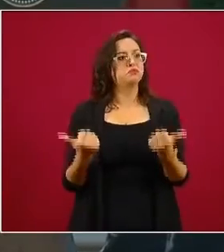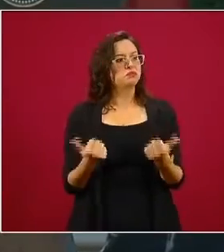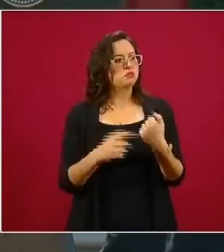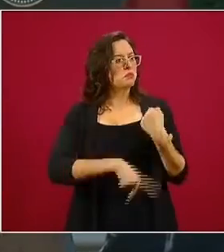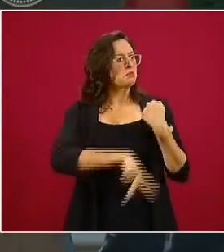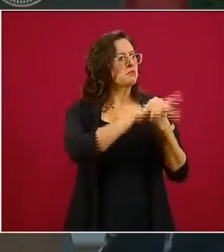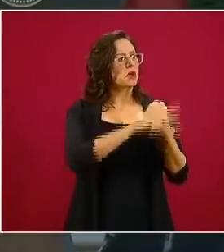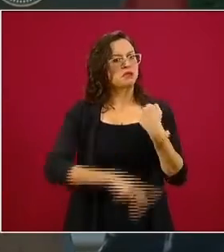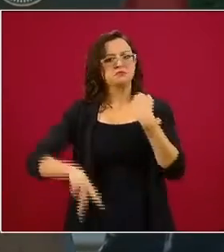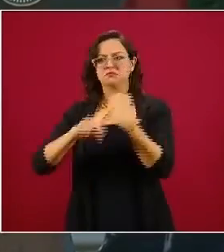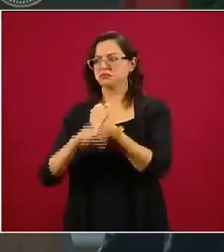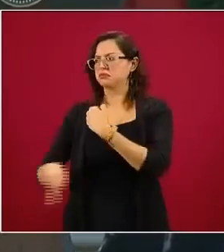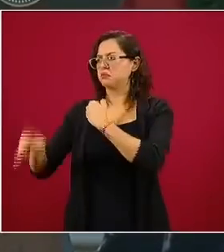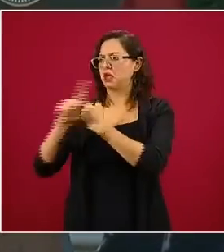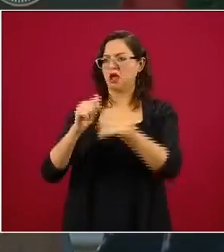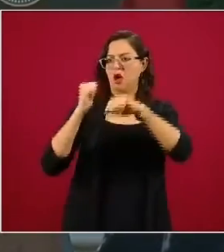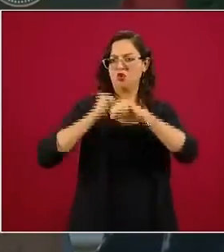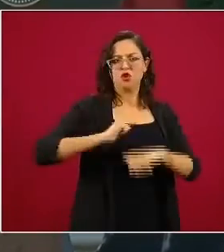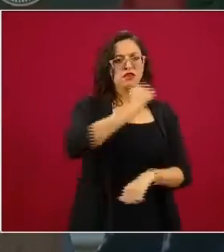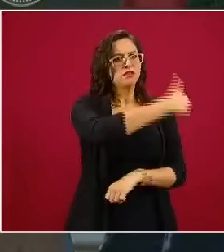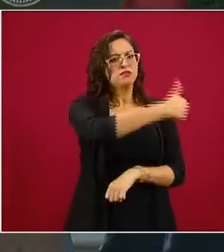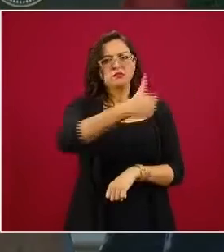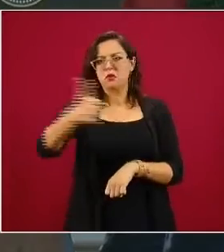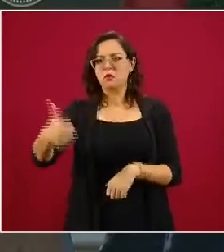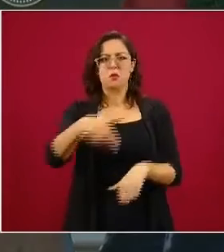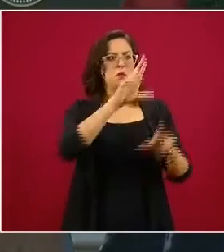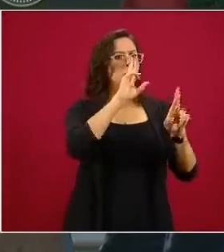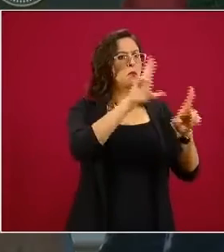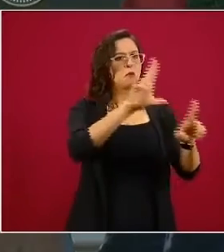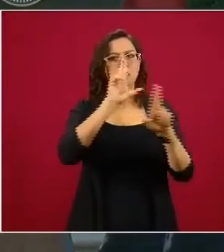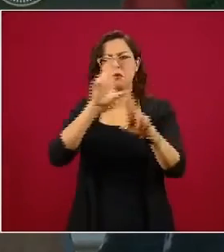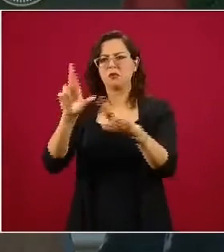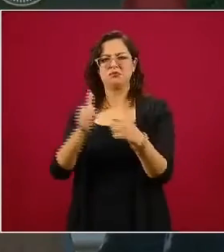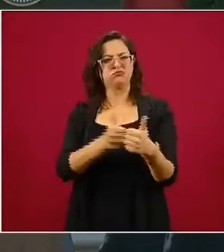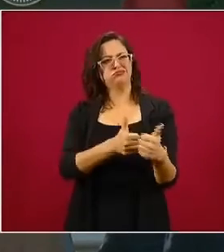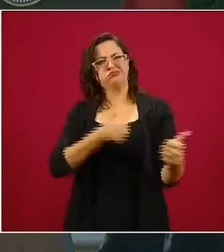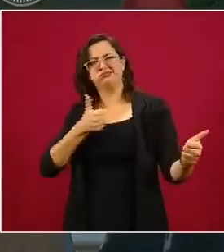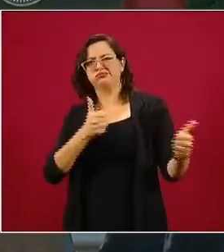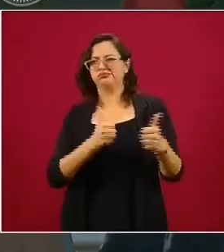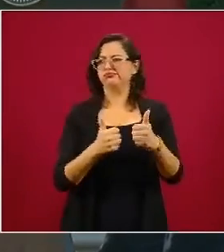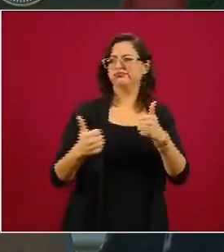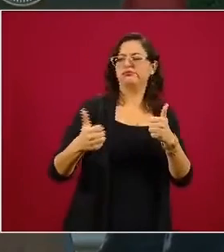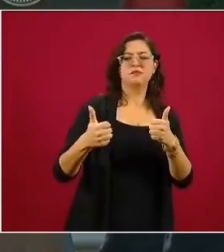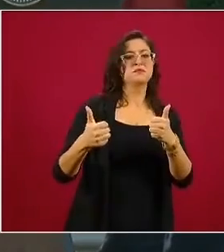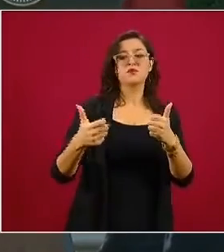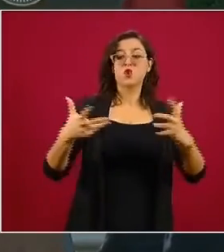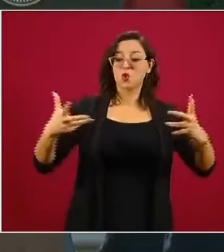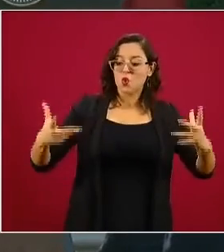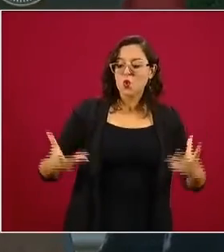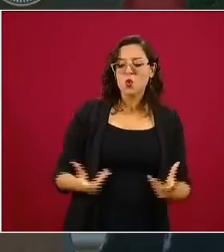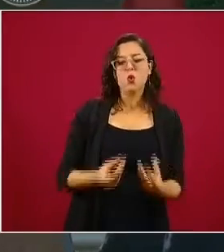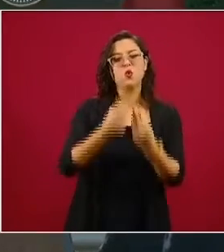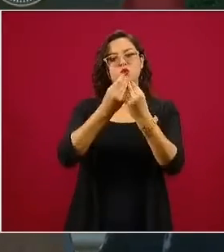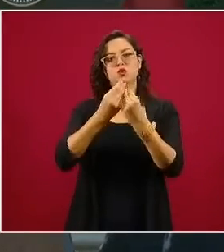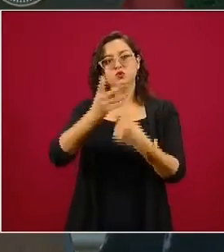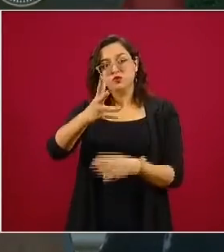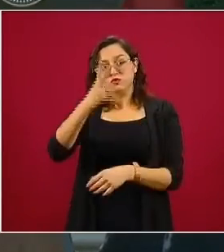vez de distanciarnos, estamos optando por marchar juntos hacia el